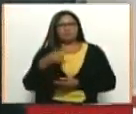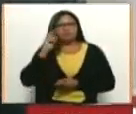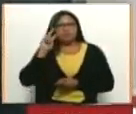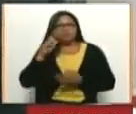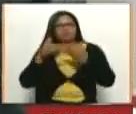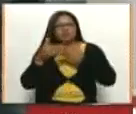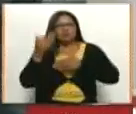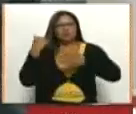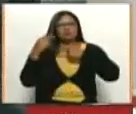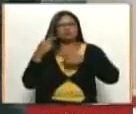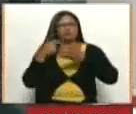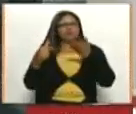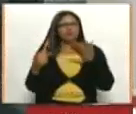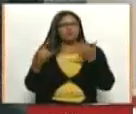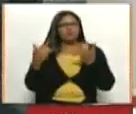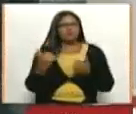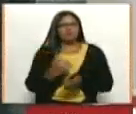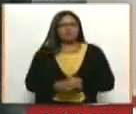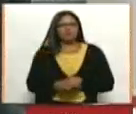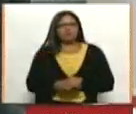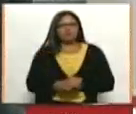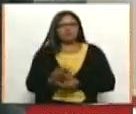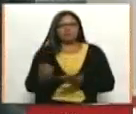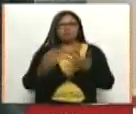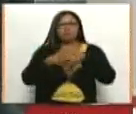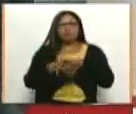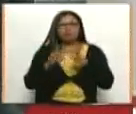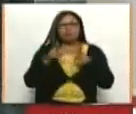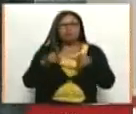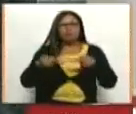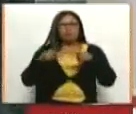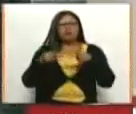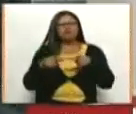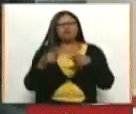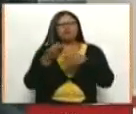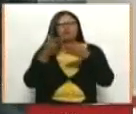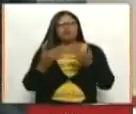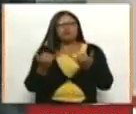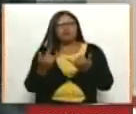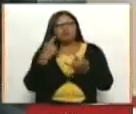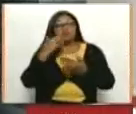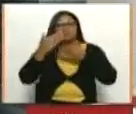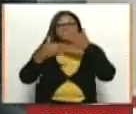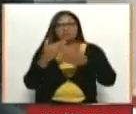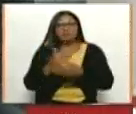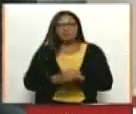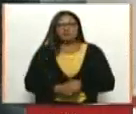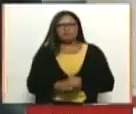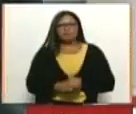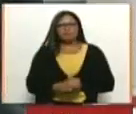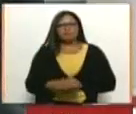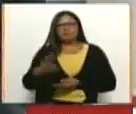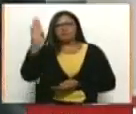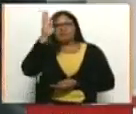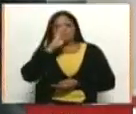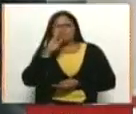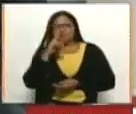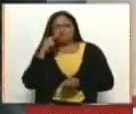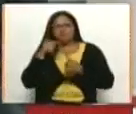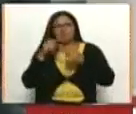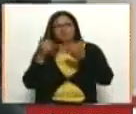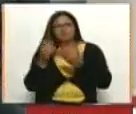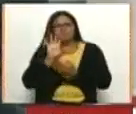retrocedió en muchos aspectos en los que incluso dentro de gobiernos de derecha brasilera se había avanzado. O sea, Brasil pasó de